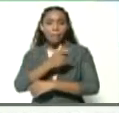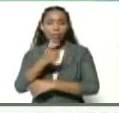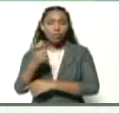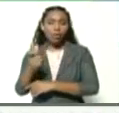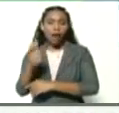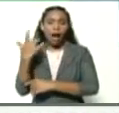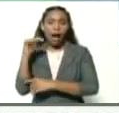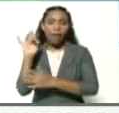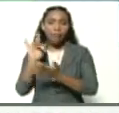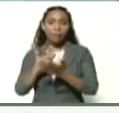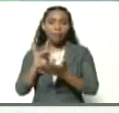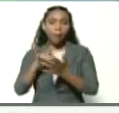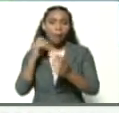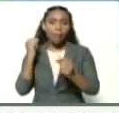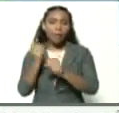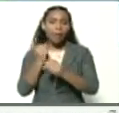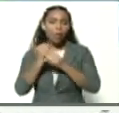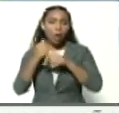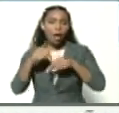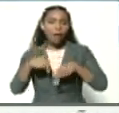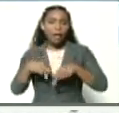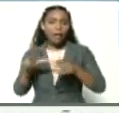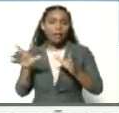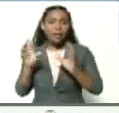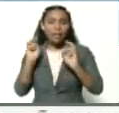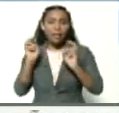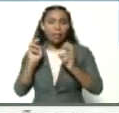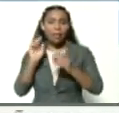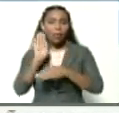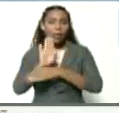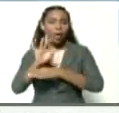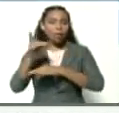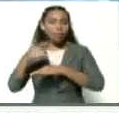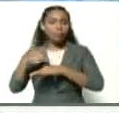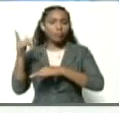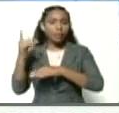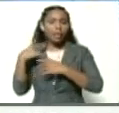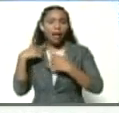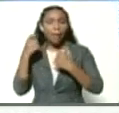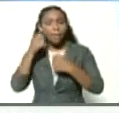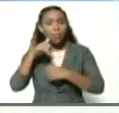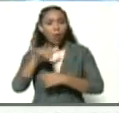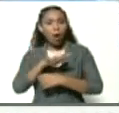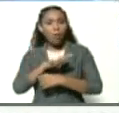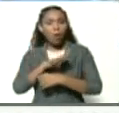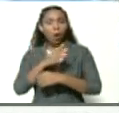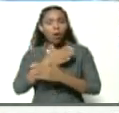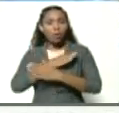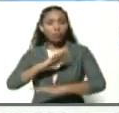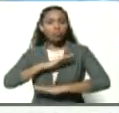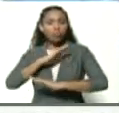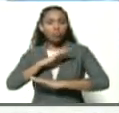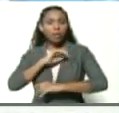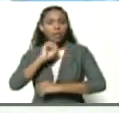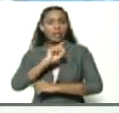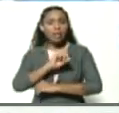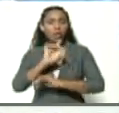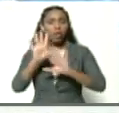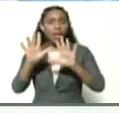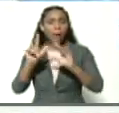van a estar laborando acá en esta unidad de cuidados intensivos, con una población a beneficiar de